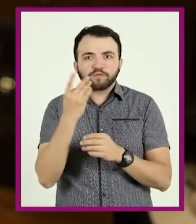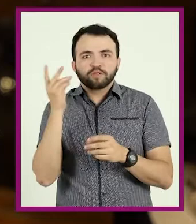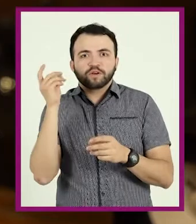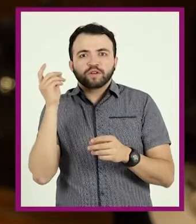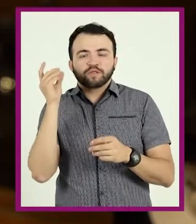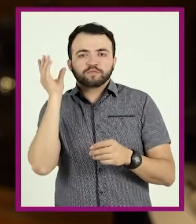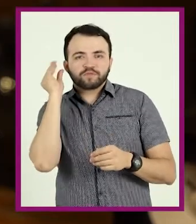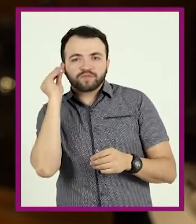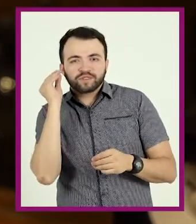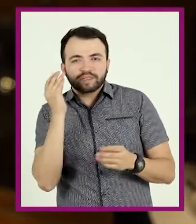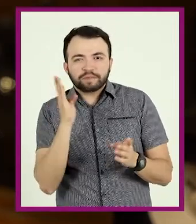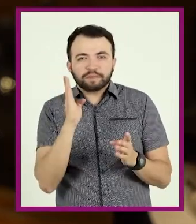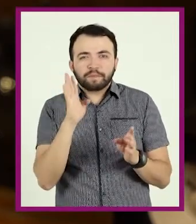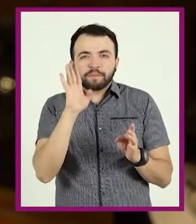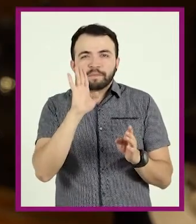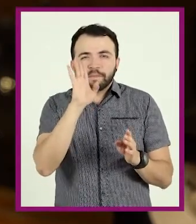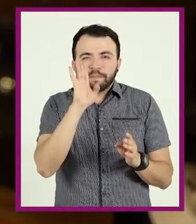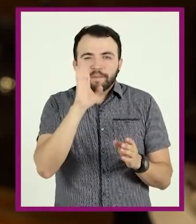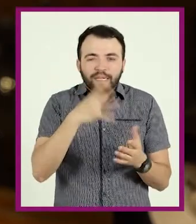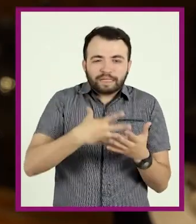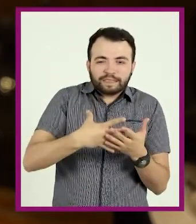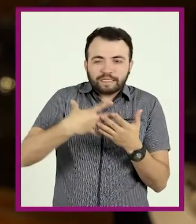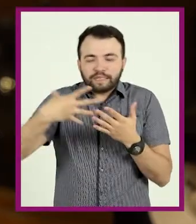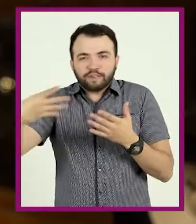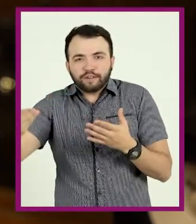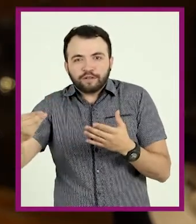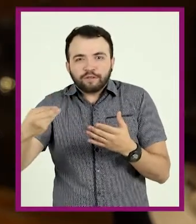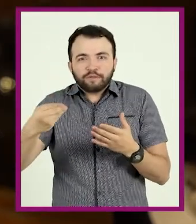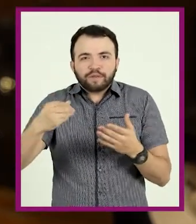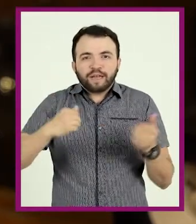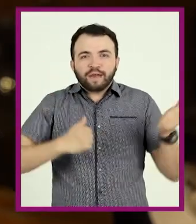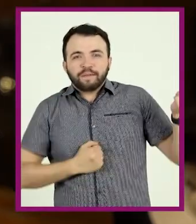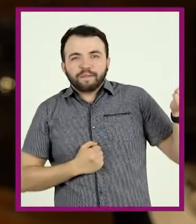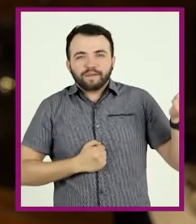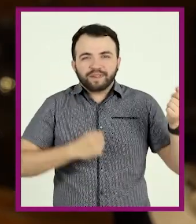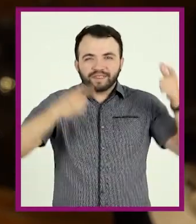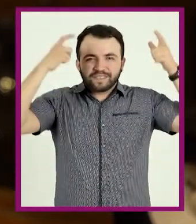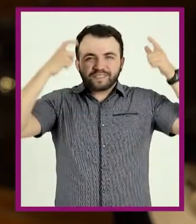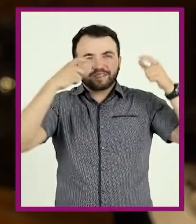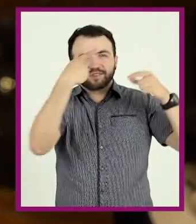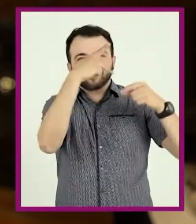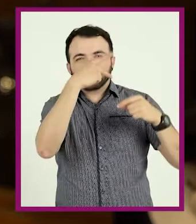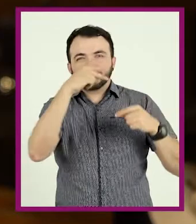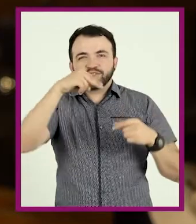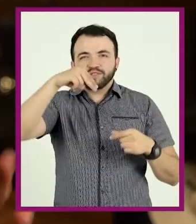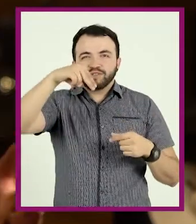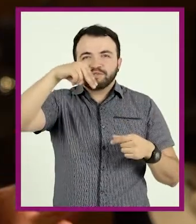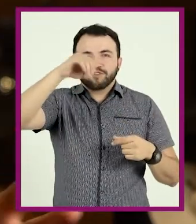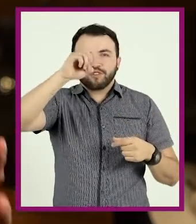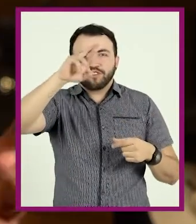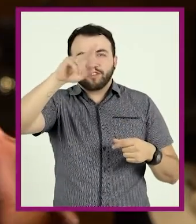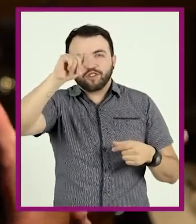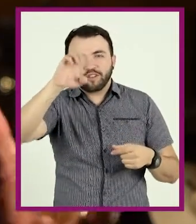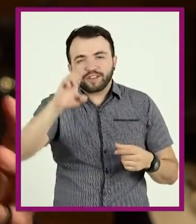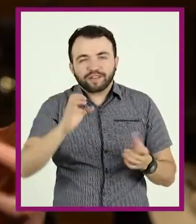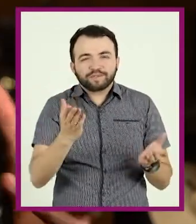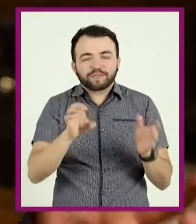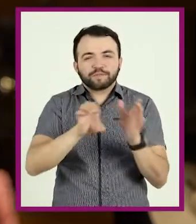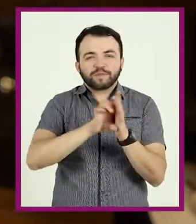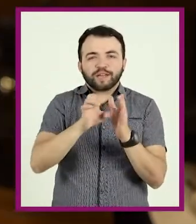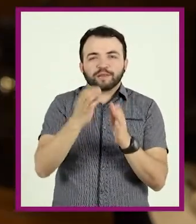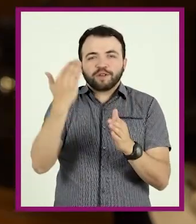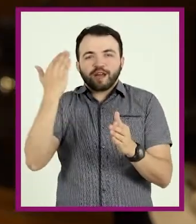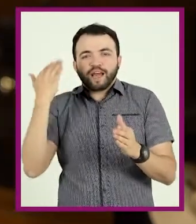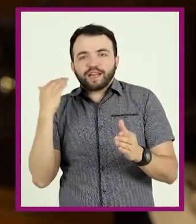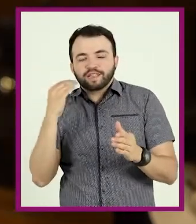ciertas similitudes a la banda sinaloense y demás, una música como de fanfarria, que bueno, como escucharán en